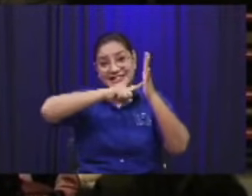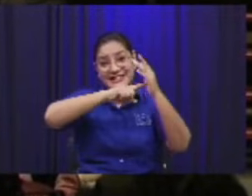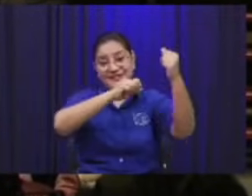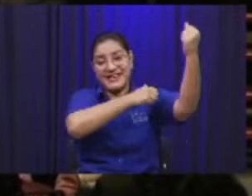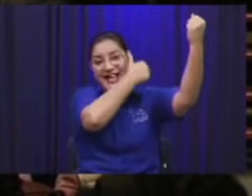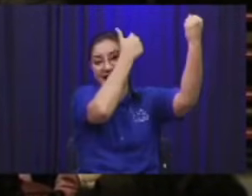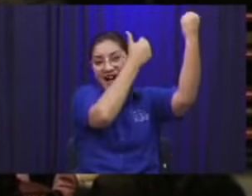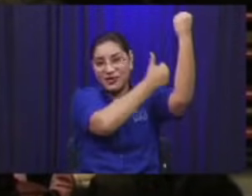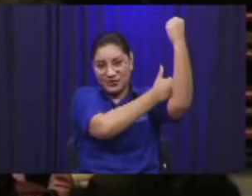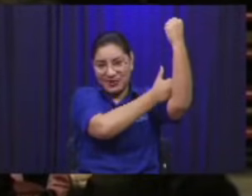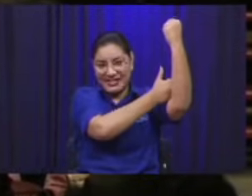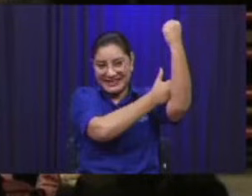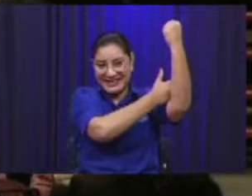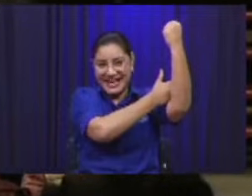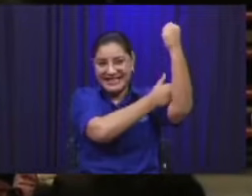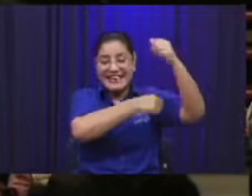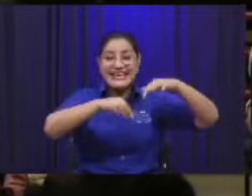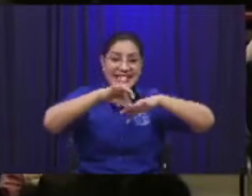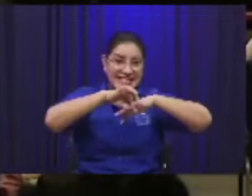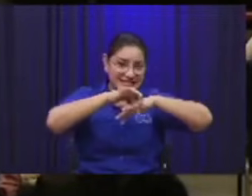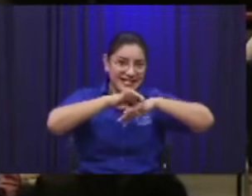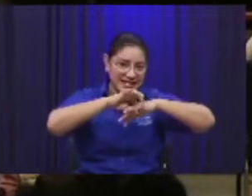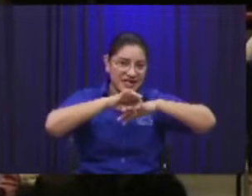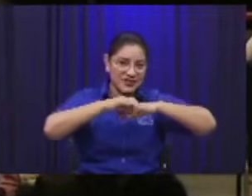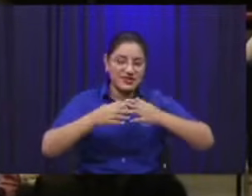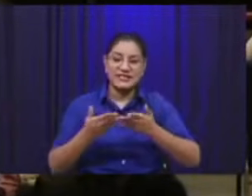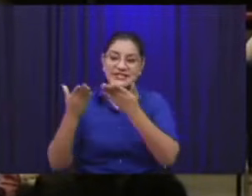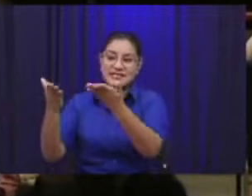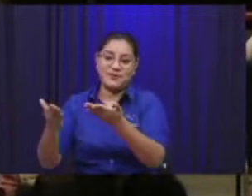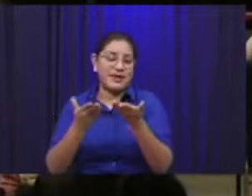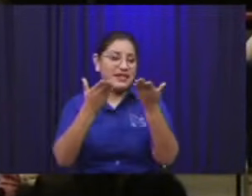ese anillo se puede delegar